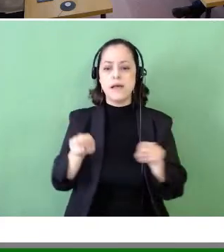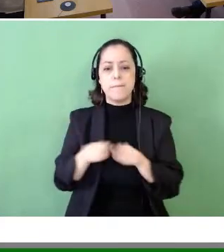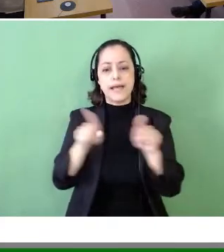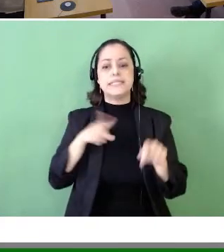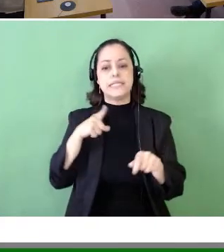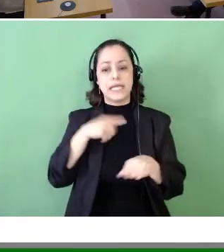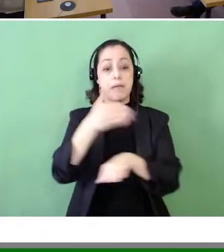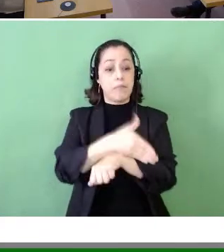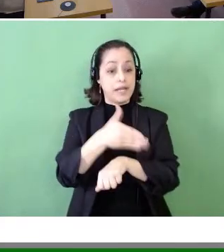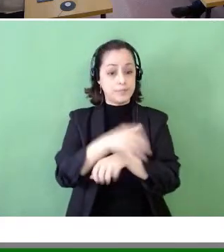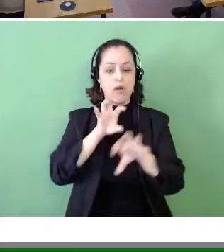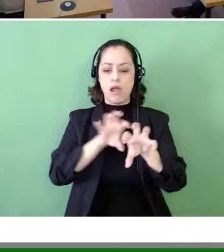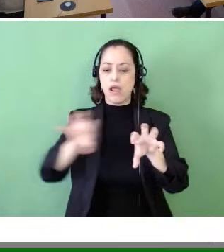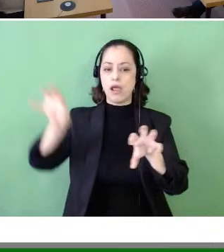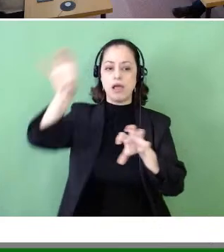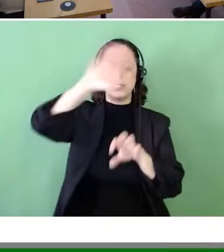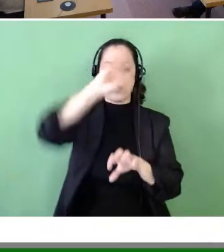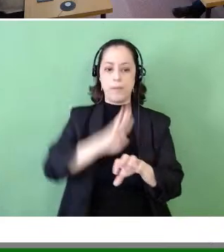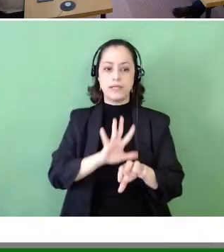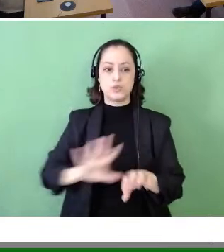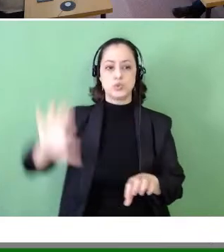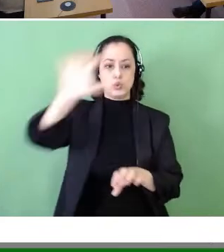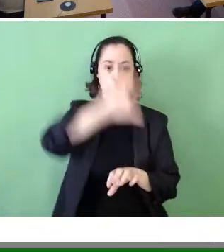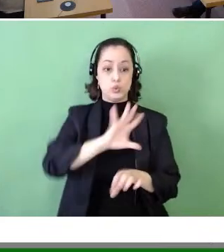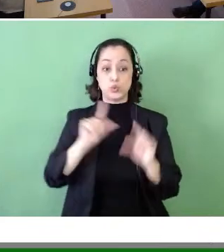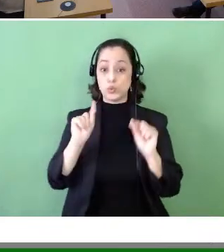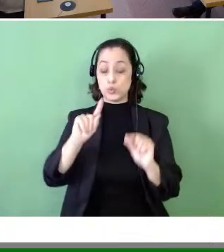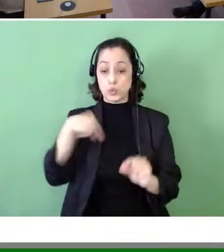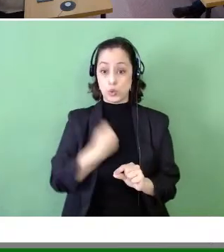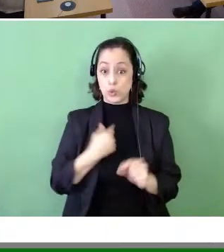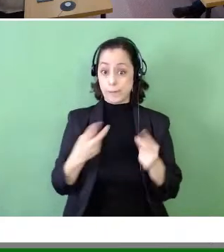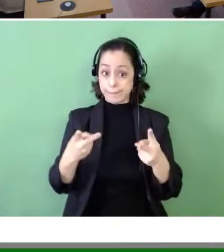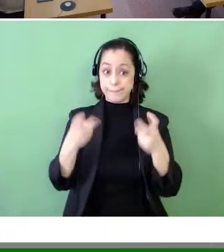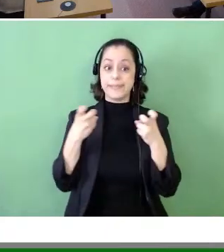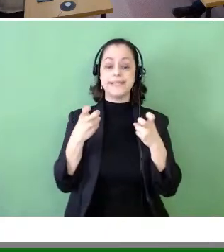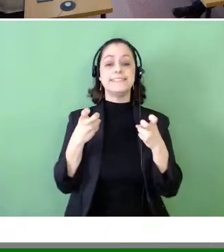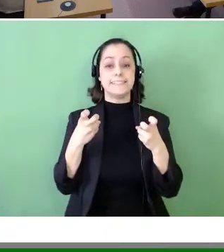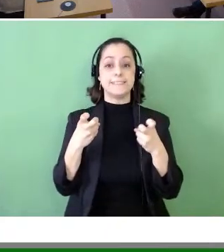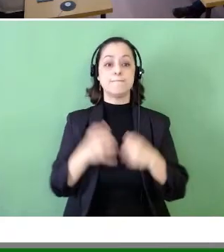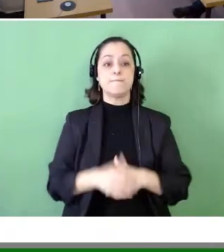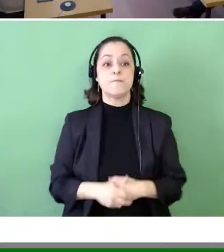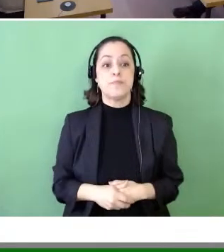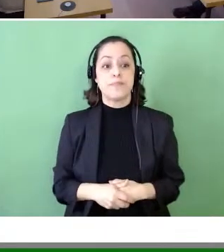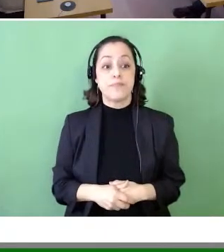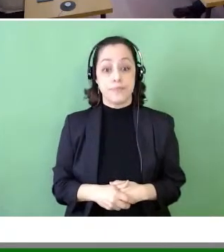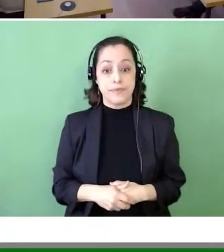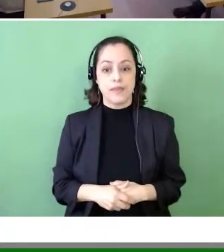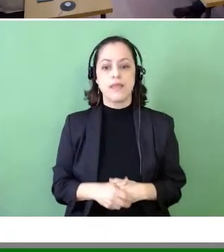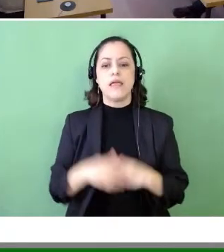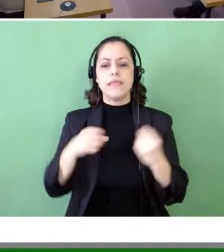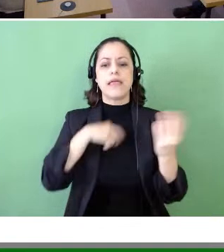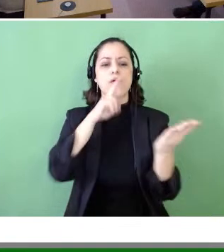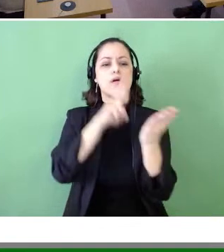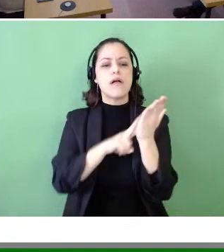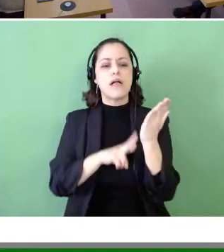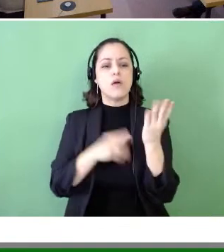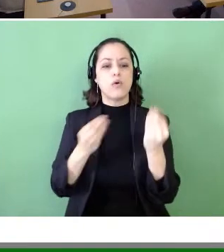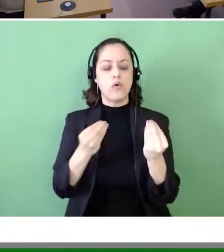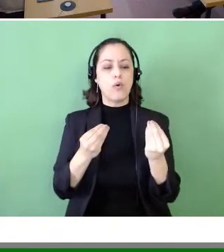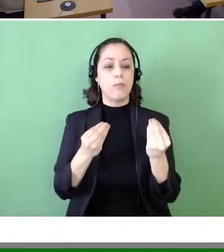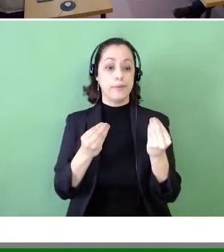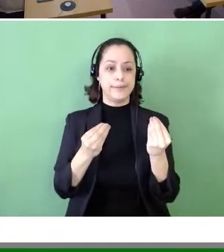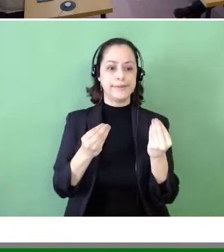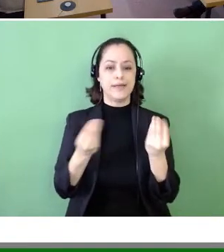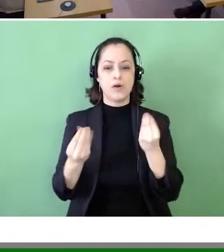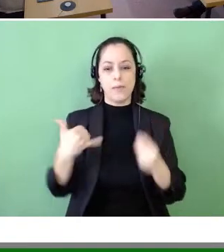las regiones. Y algo que nos llamó atención también es que para contestar acerca de edad, teníamos una